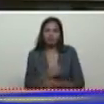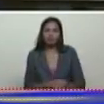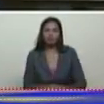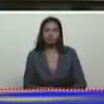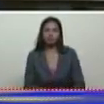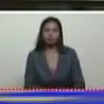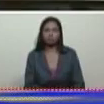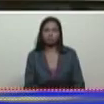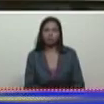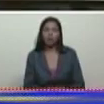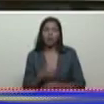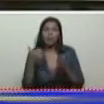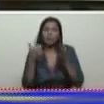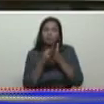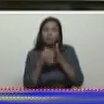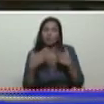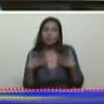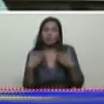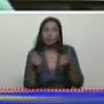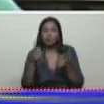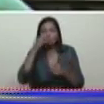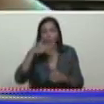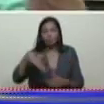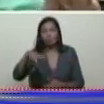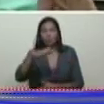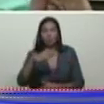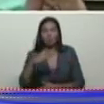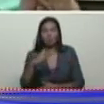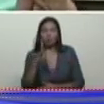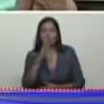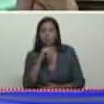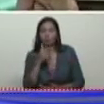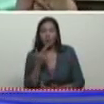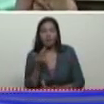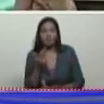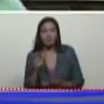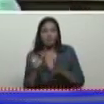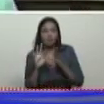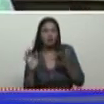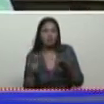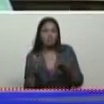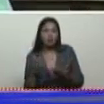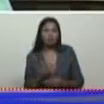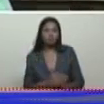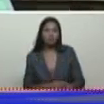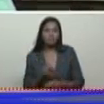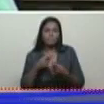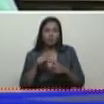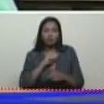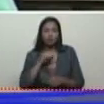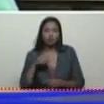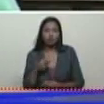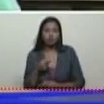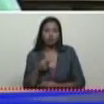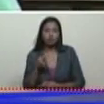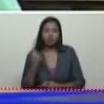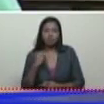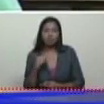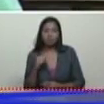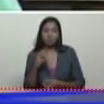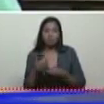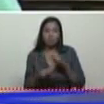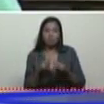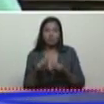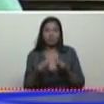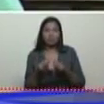La vacunación y la salud de un pueblo no es tendencia. Ah, pero nosotros tenemos que hacerla